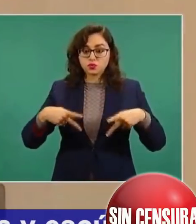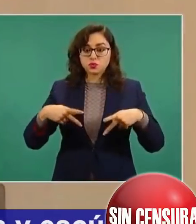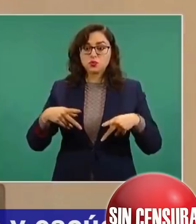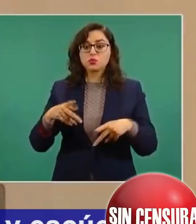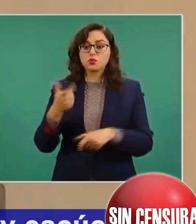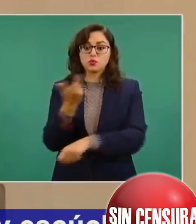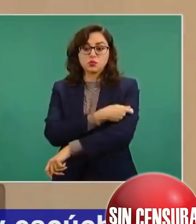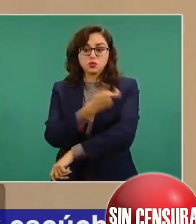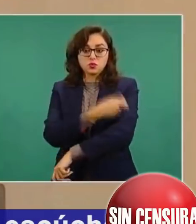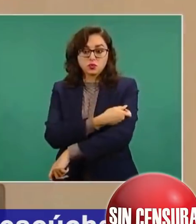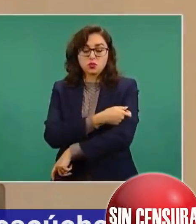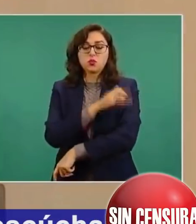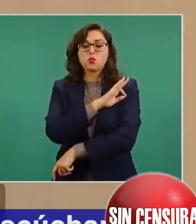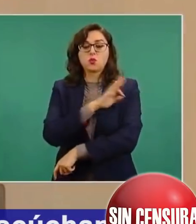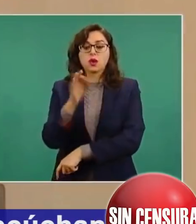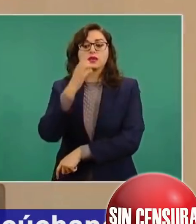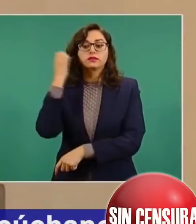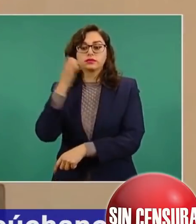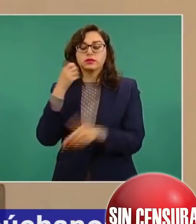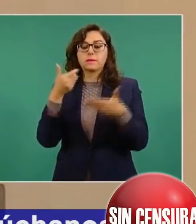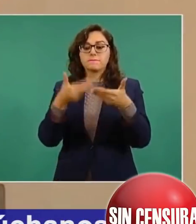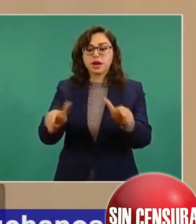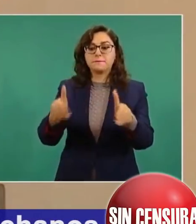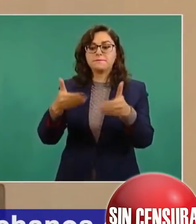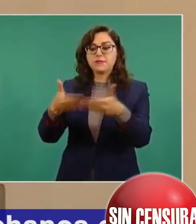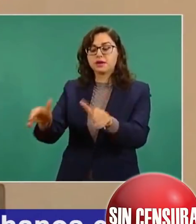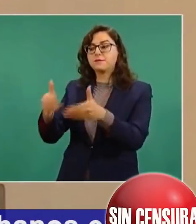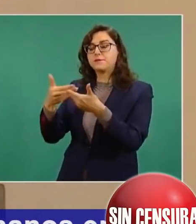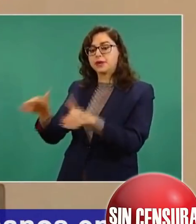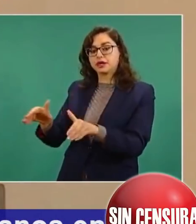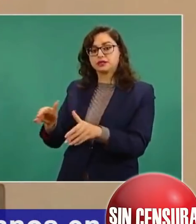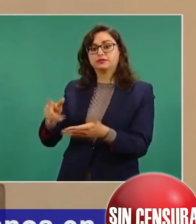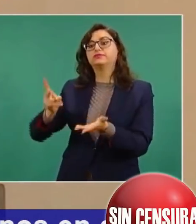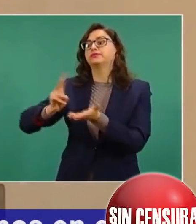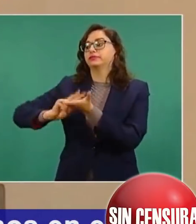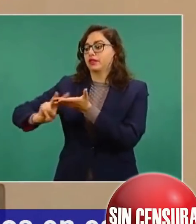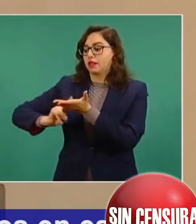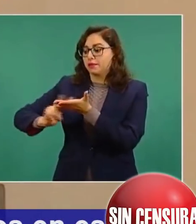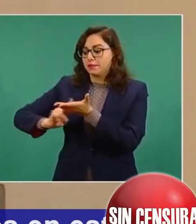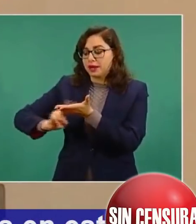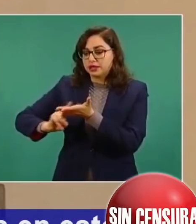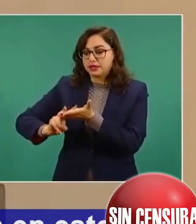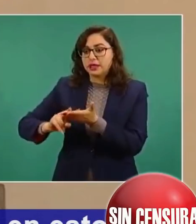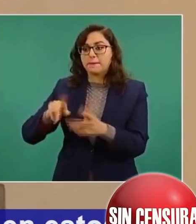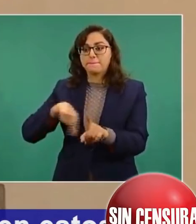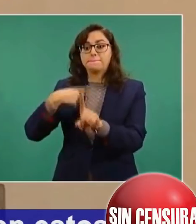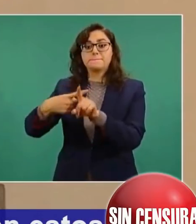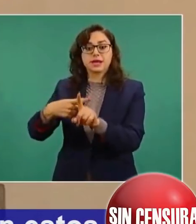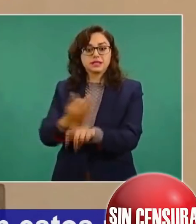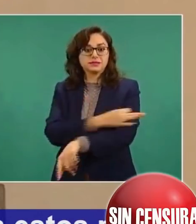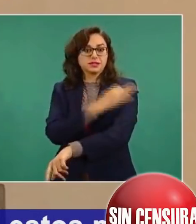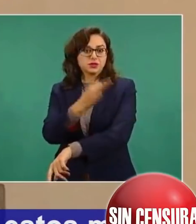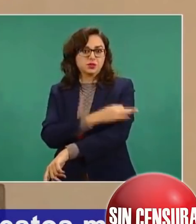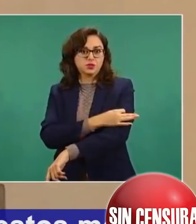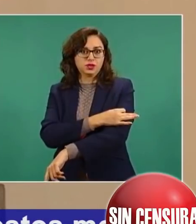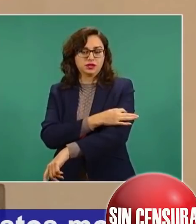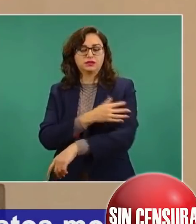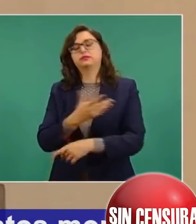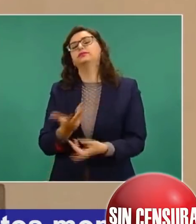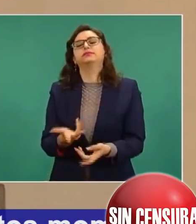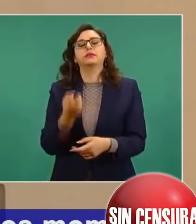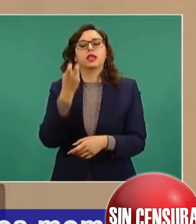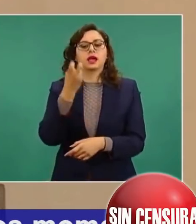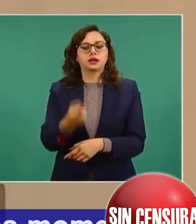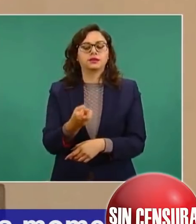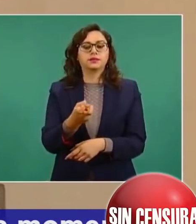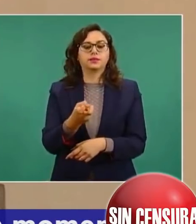abrir las escuelas, que solamente se abren con semáforo verde, de acuerdo a lo estipulado. Entonces, parte de la